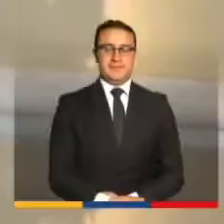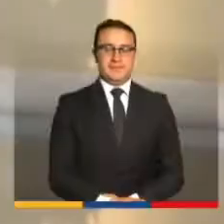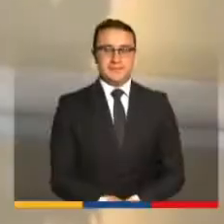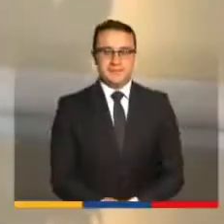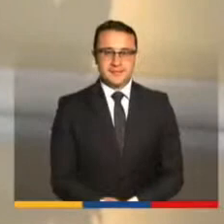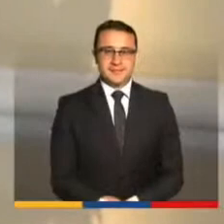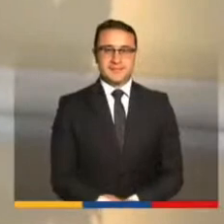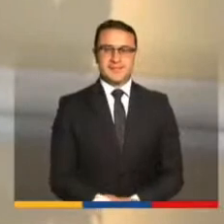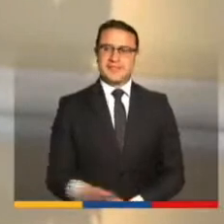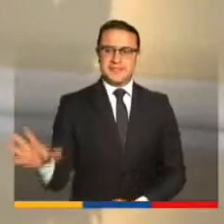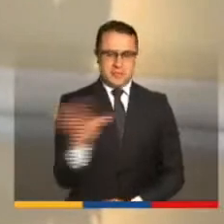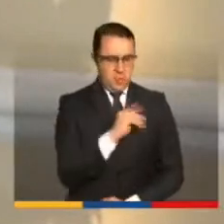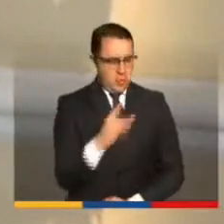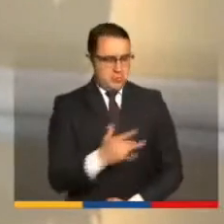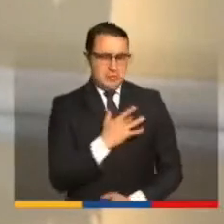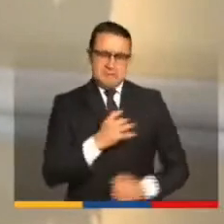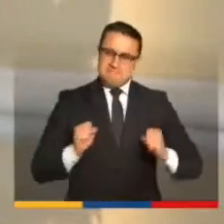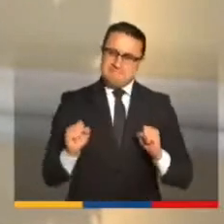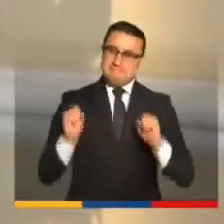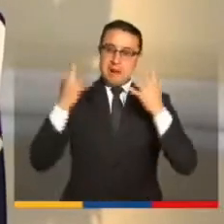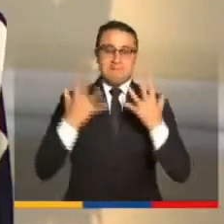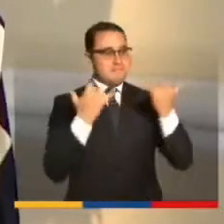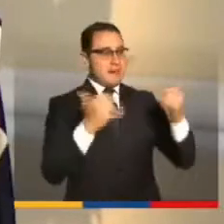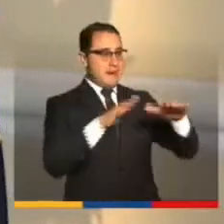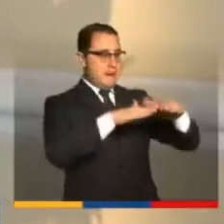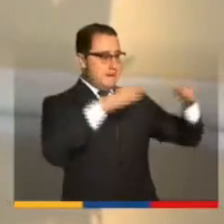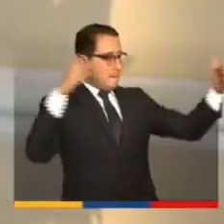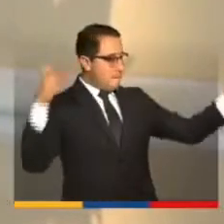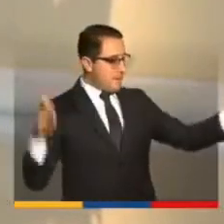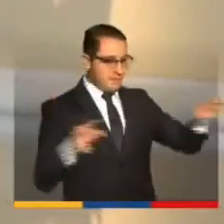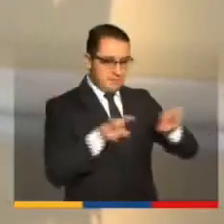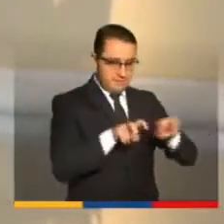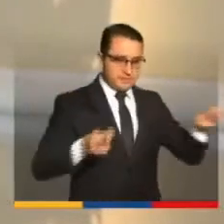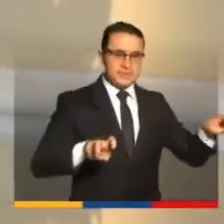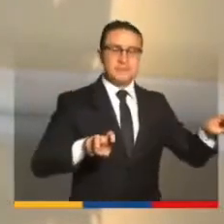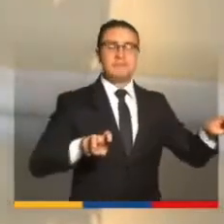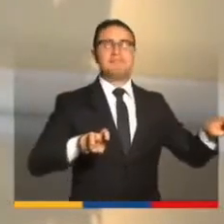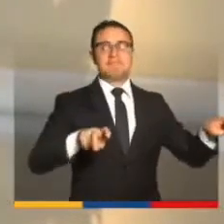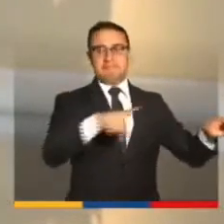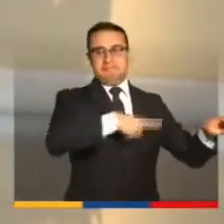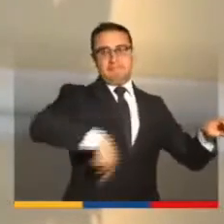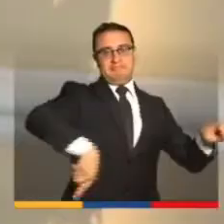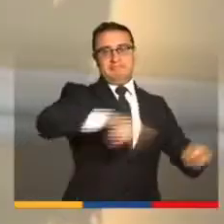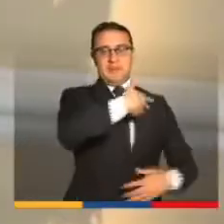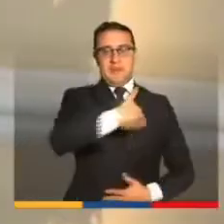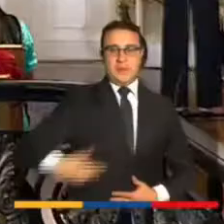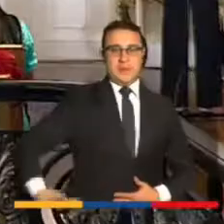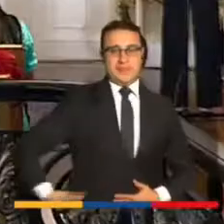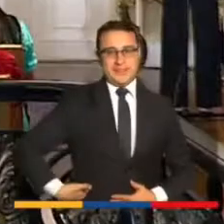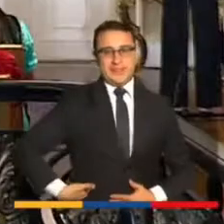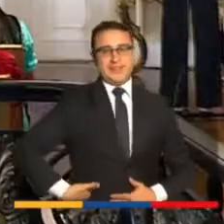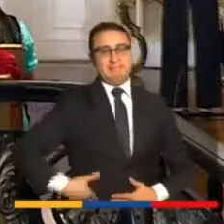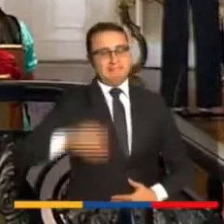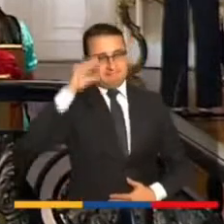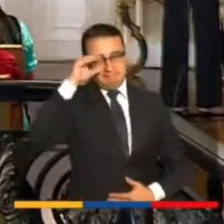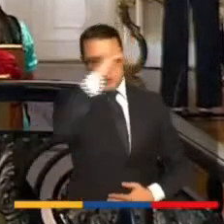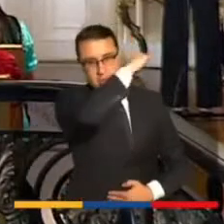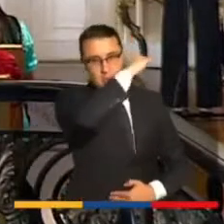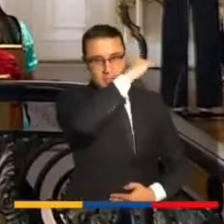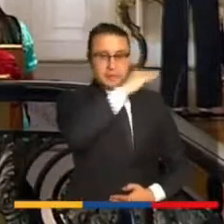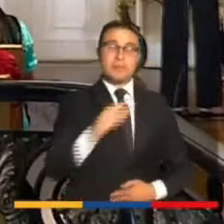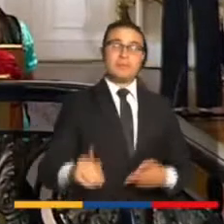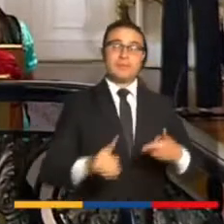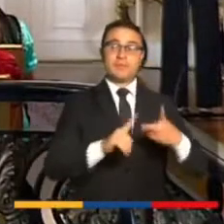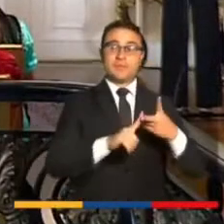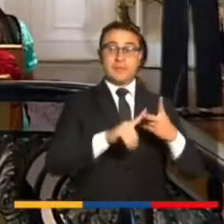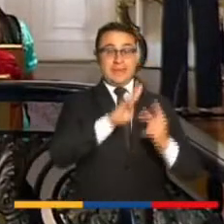Con esa misma motivación saludamos a la mesa principal que nos acompaña el día de hoy, al presidente de la República, Gustavo Petro Urrego, a la primera